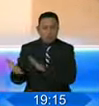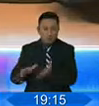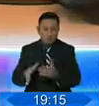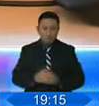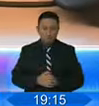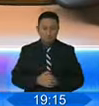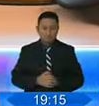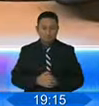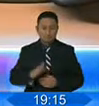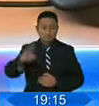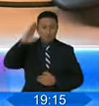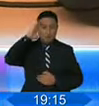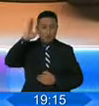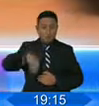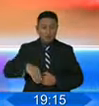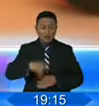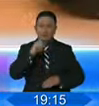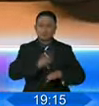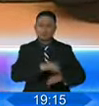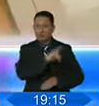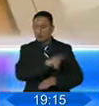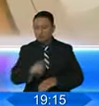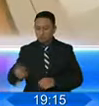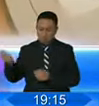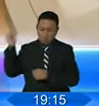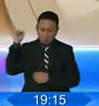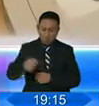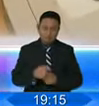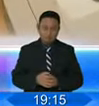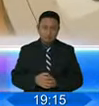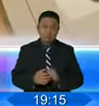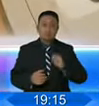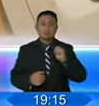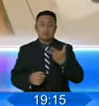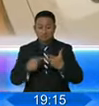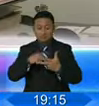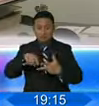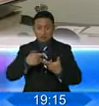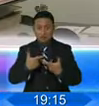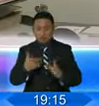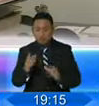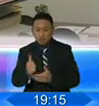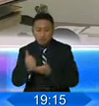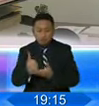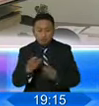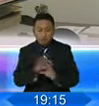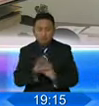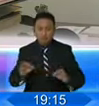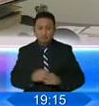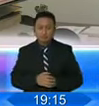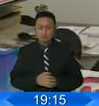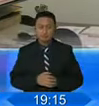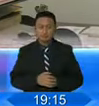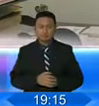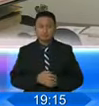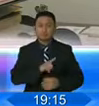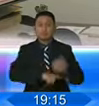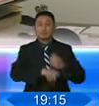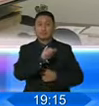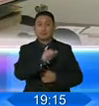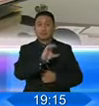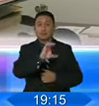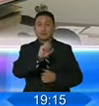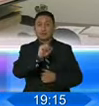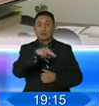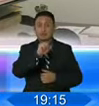de seguridad del conjunto fue el autor material y un tercero estuvo ayudando a limpiar la escena. De 34 años, 8 meses a la señorita Camila